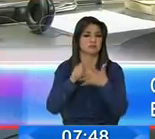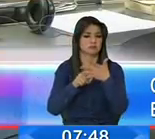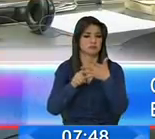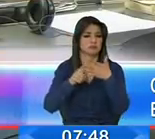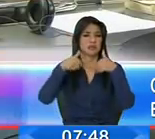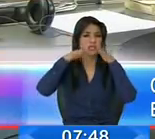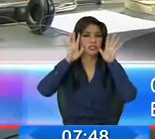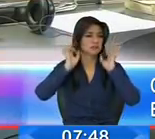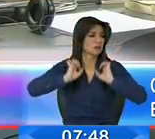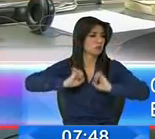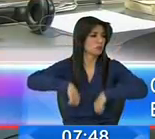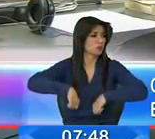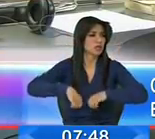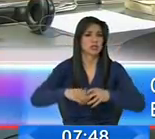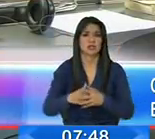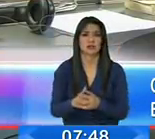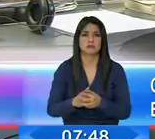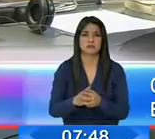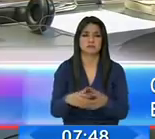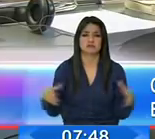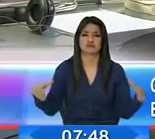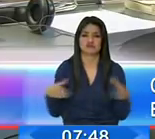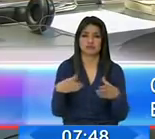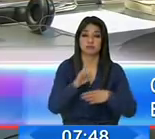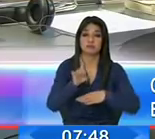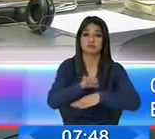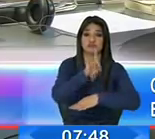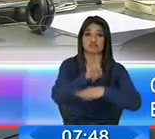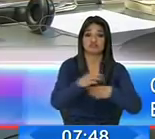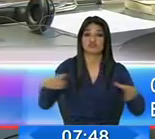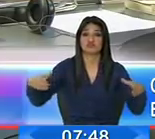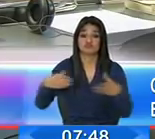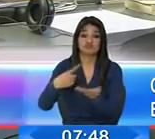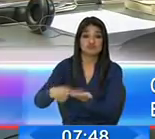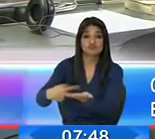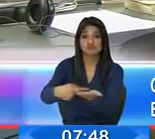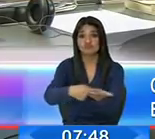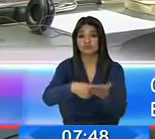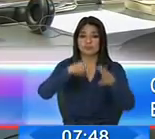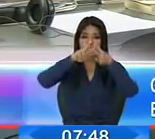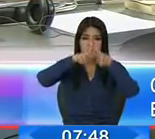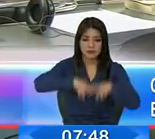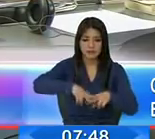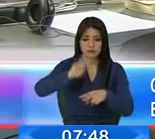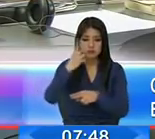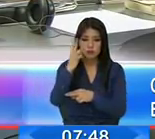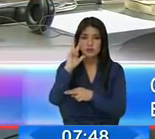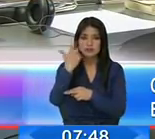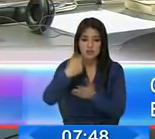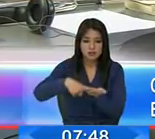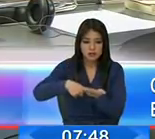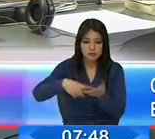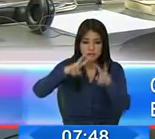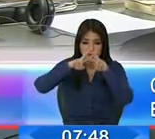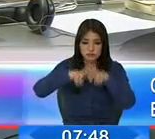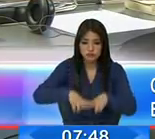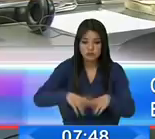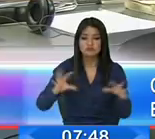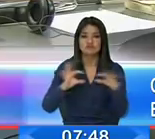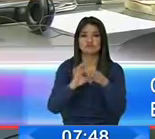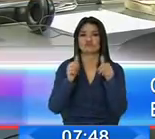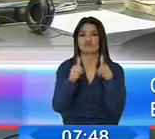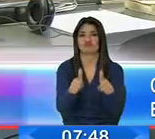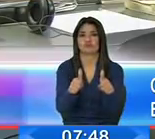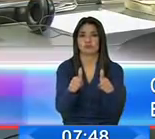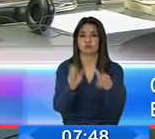diciembre, se reúne el directorio y hará una revisión, la segunda y tercera revisión combinadas, y así